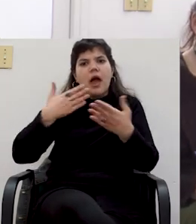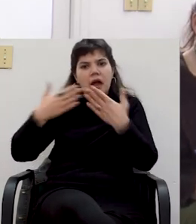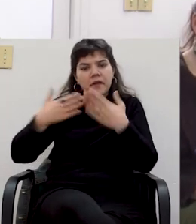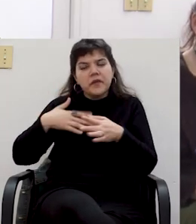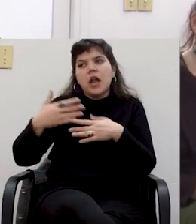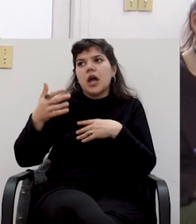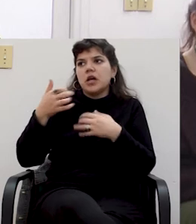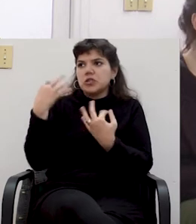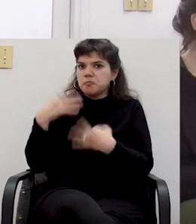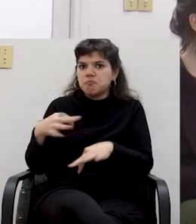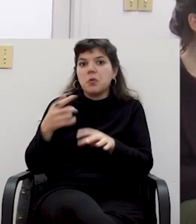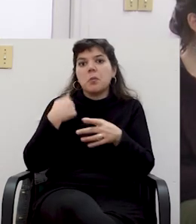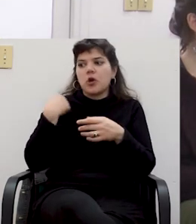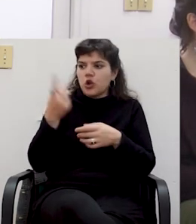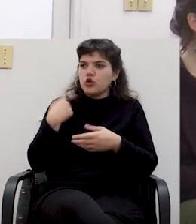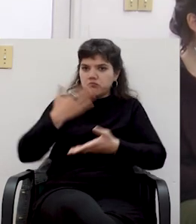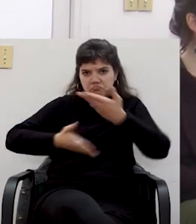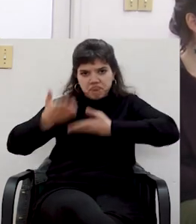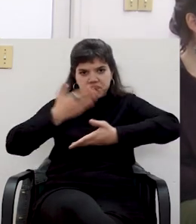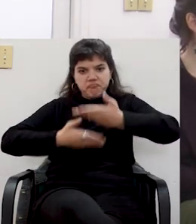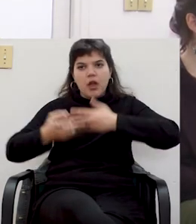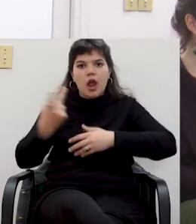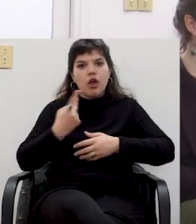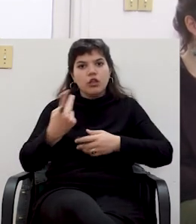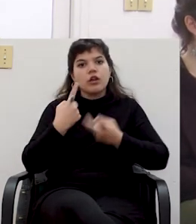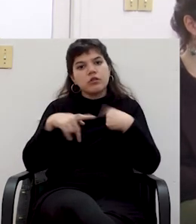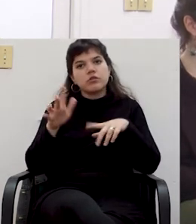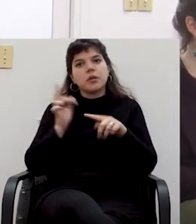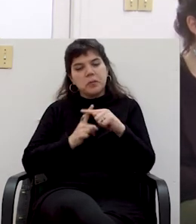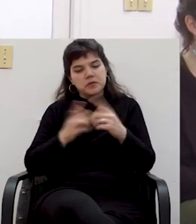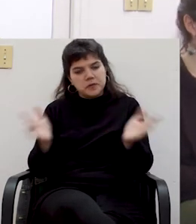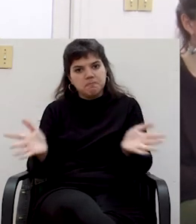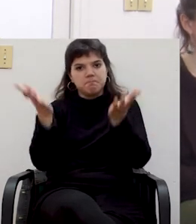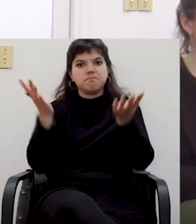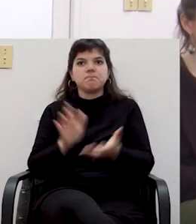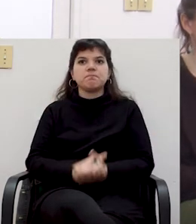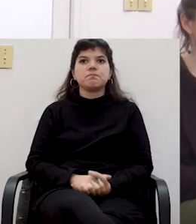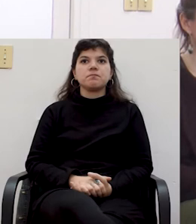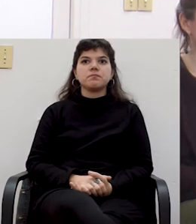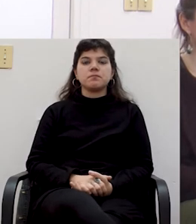que esto nos nutre mutuamente. Así que bueno, adelante. Muchas gracias, María.